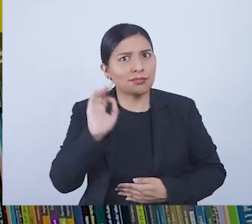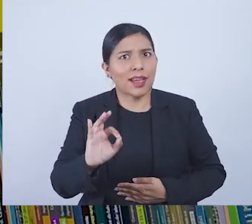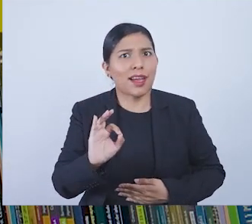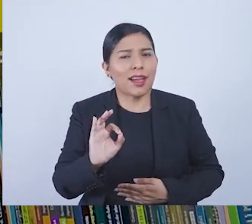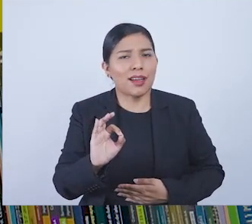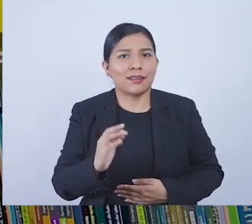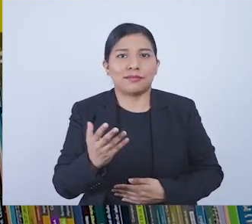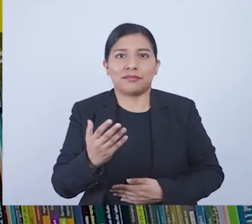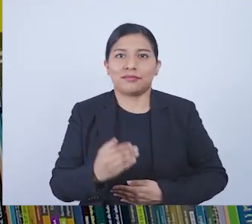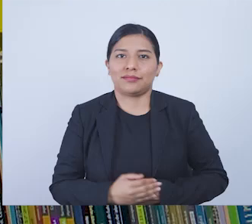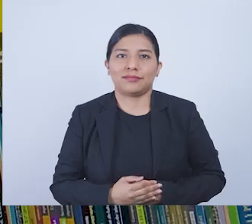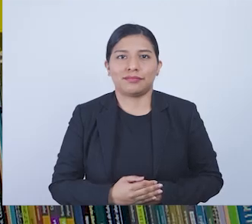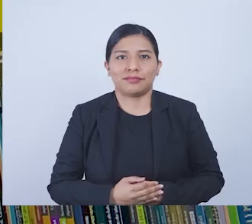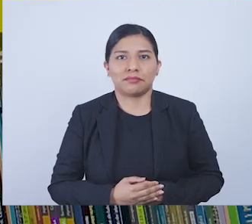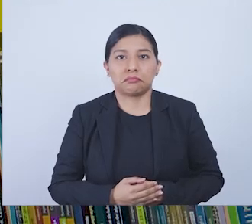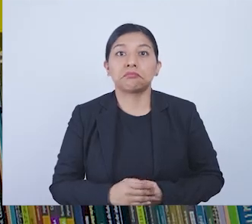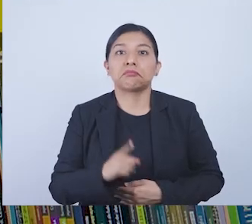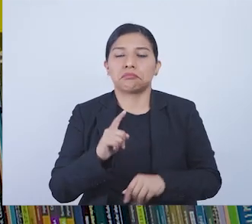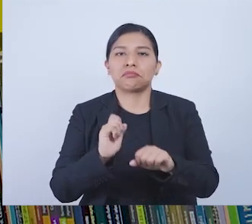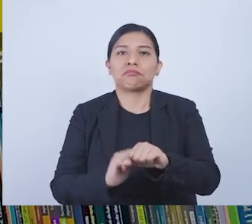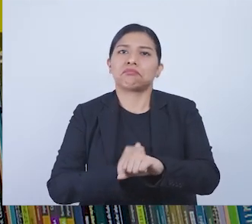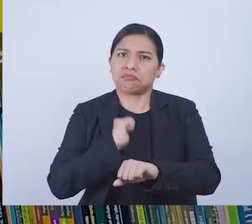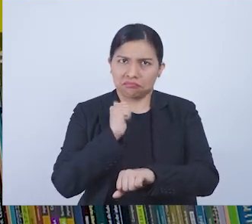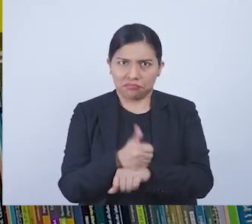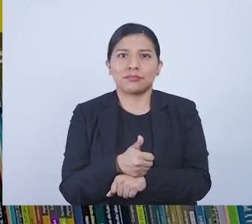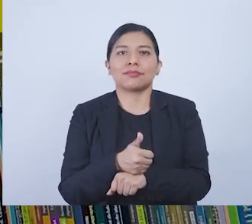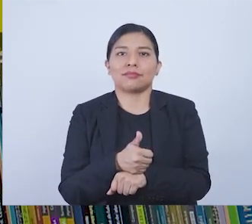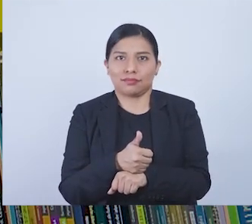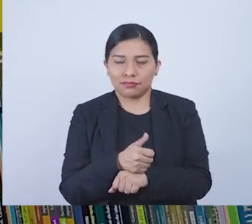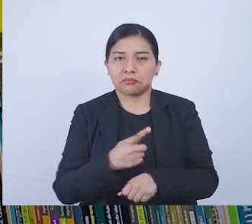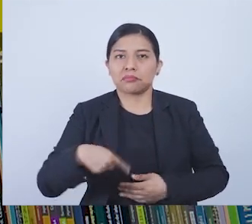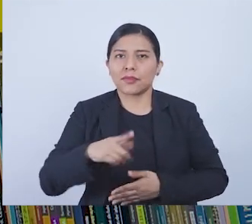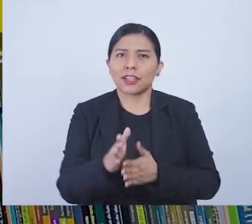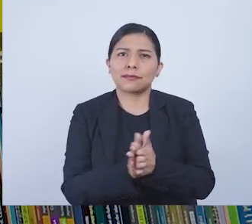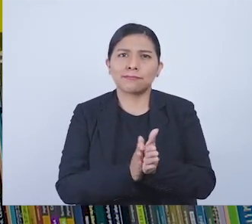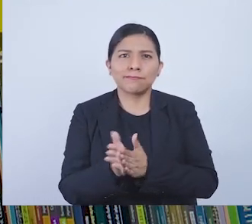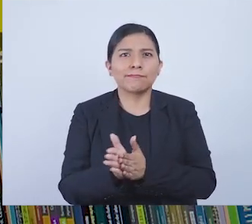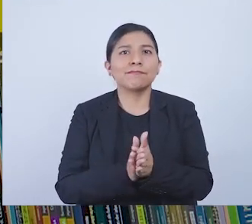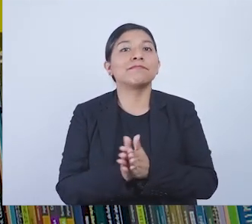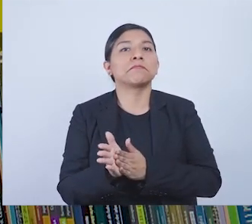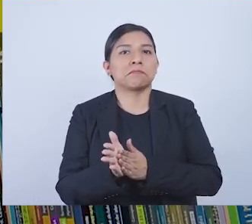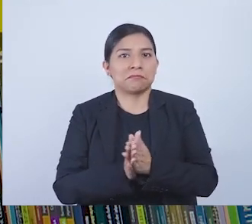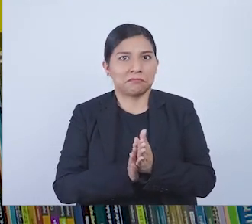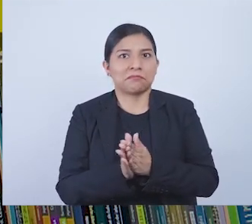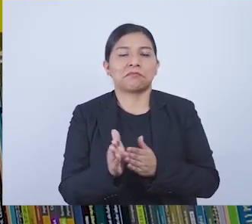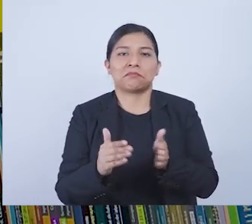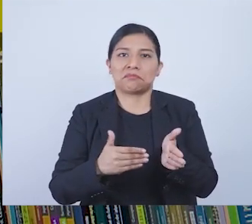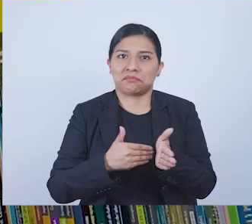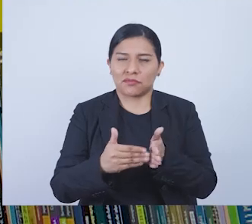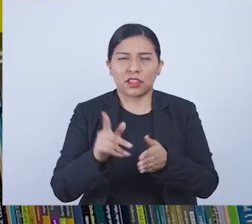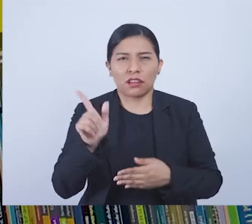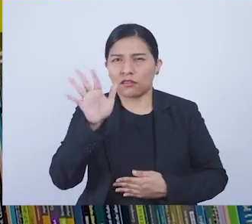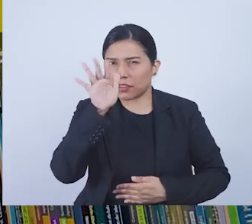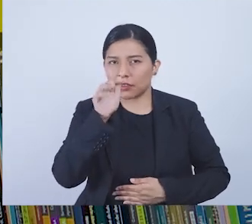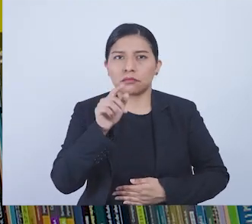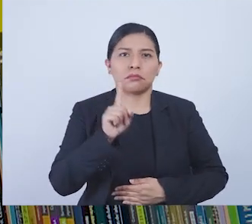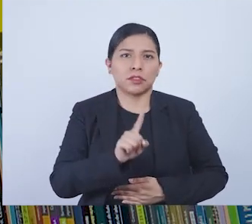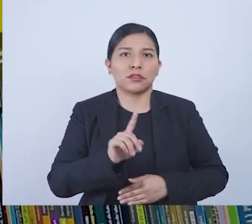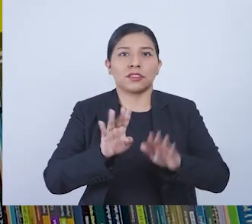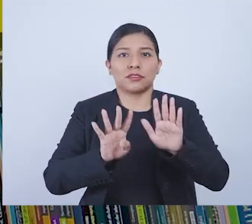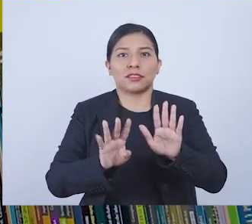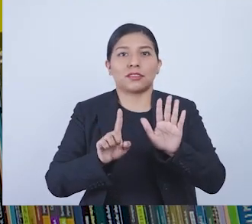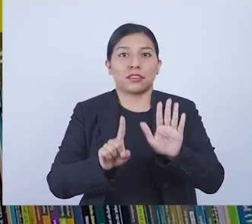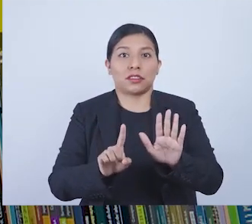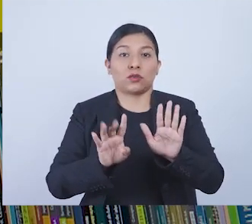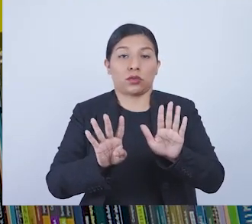que se tomó la iniciativa, y en ese momento, pues, en la inauguración en febrero de